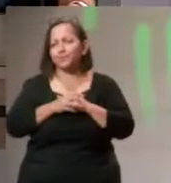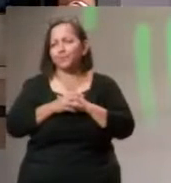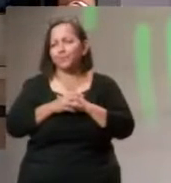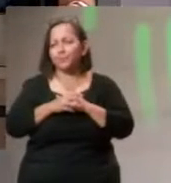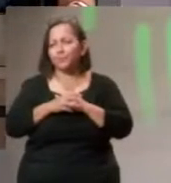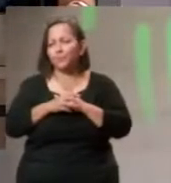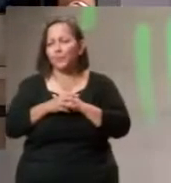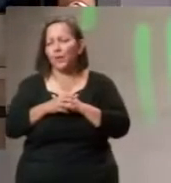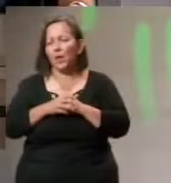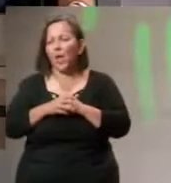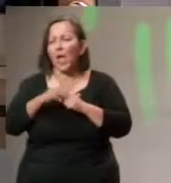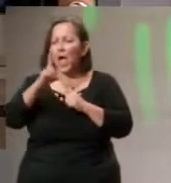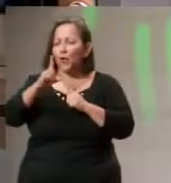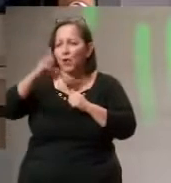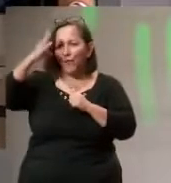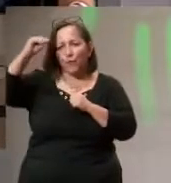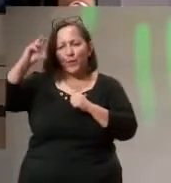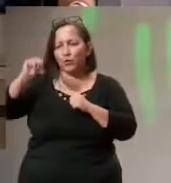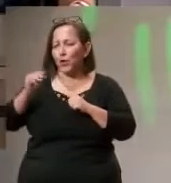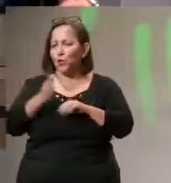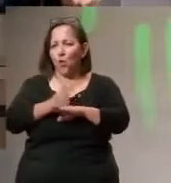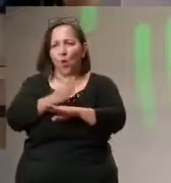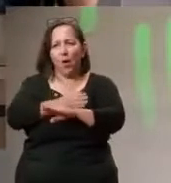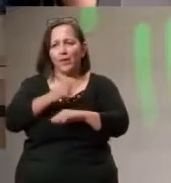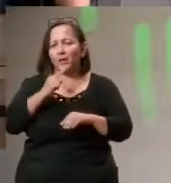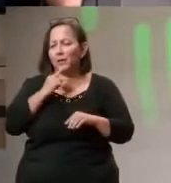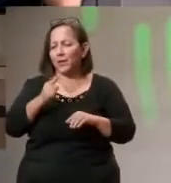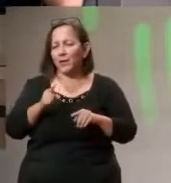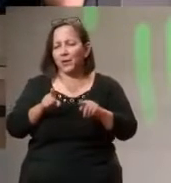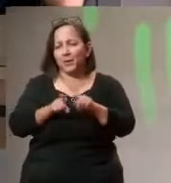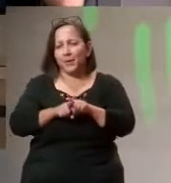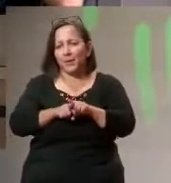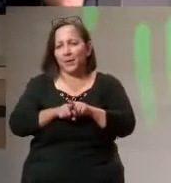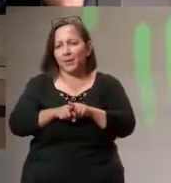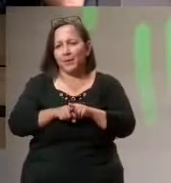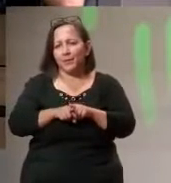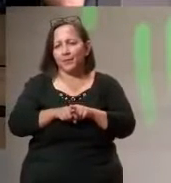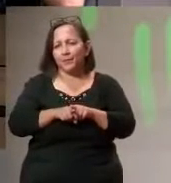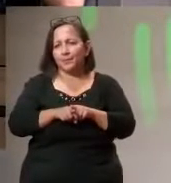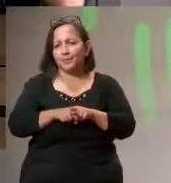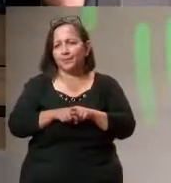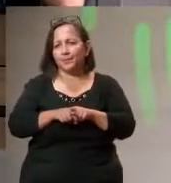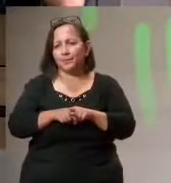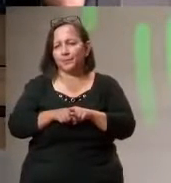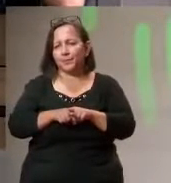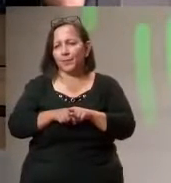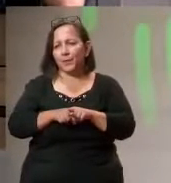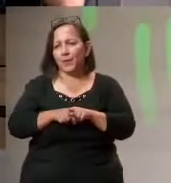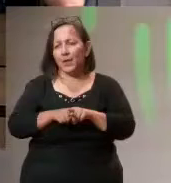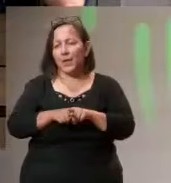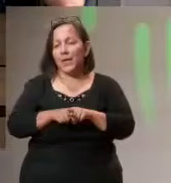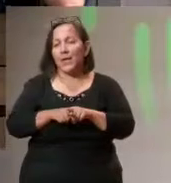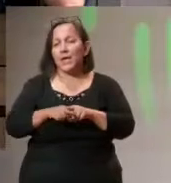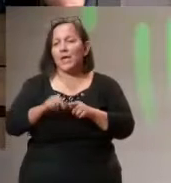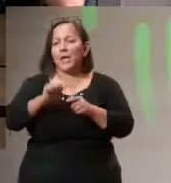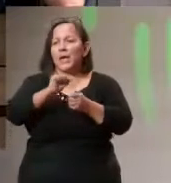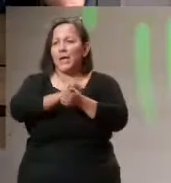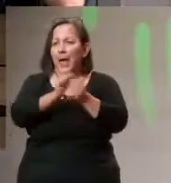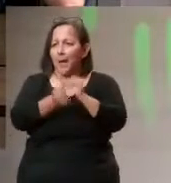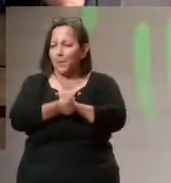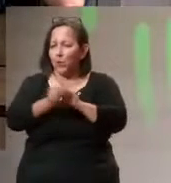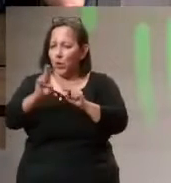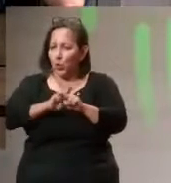un dato que no mencioné en mi última presentación, en última diapositiva. Dentro del cambio del uso del